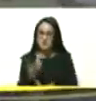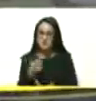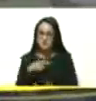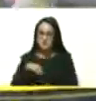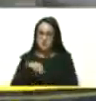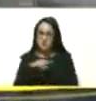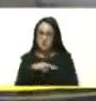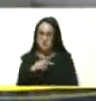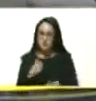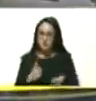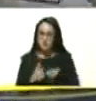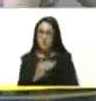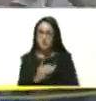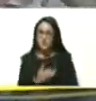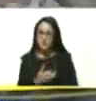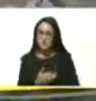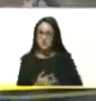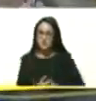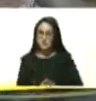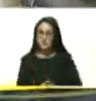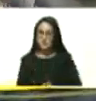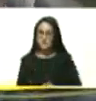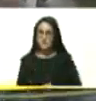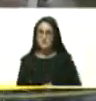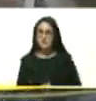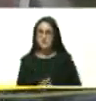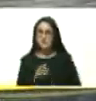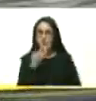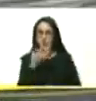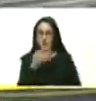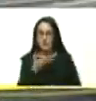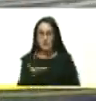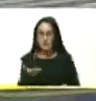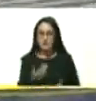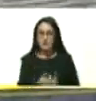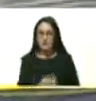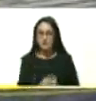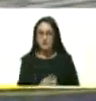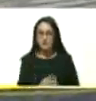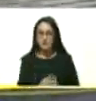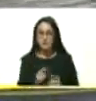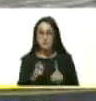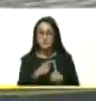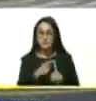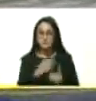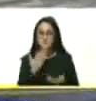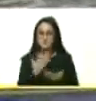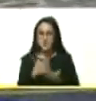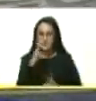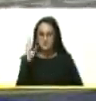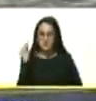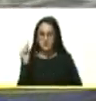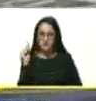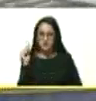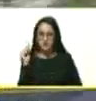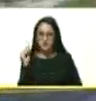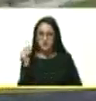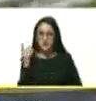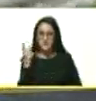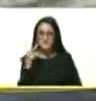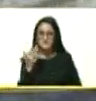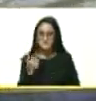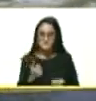nosotros apoyando. Adelante. Muy buenas tardes, señor presidente. Primeramente, dándole gracias a Dios por